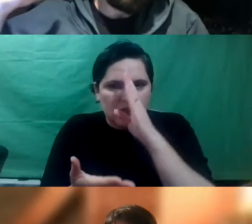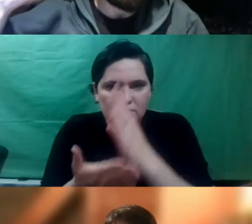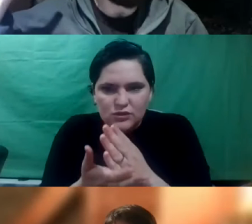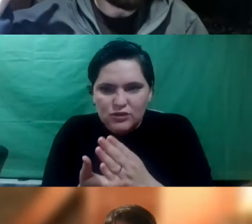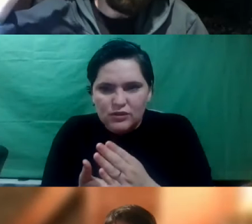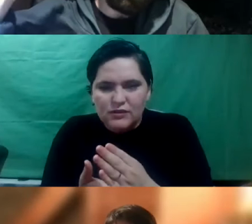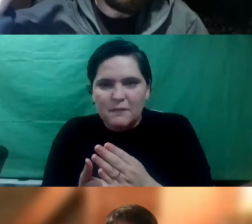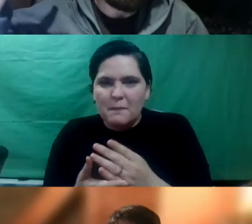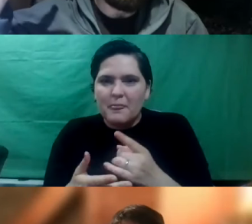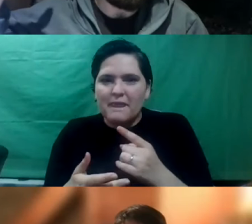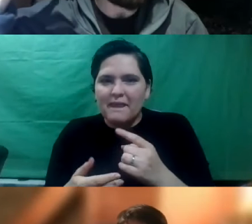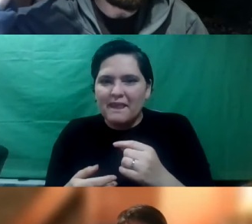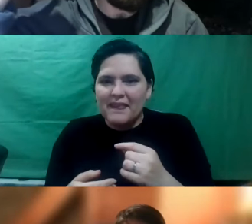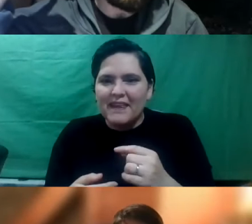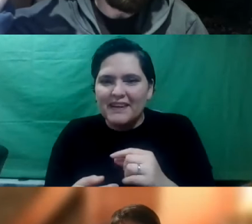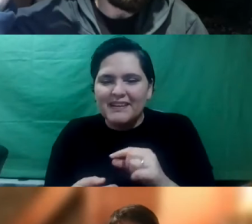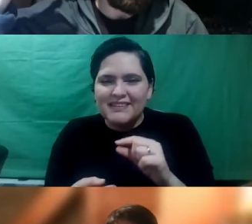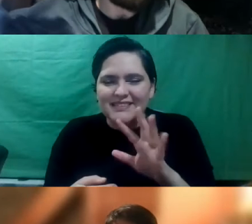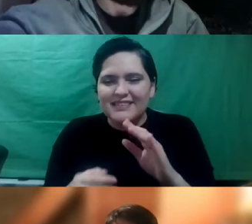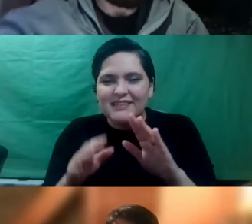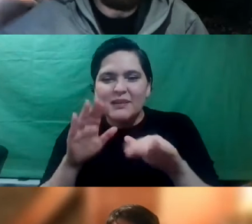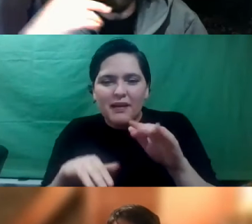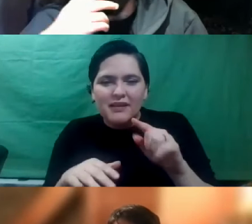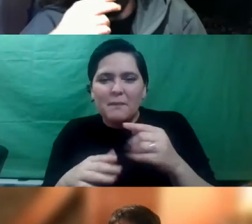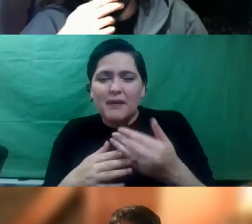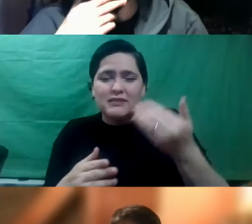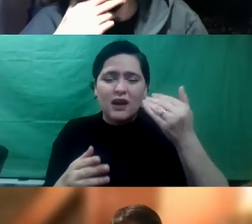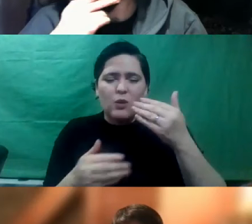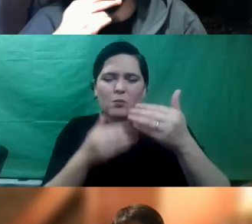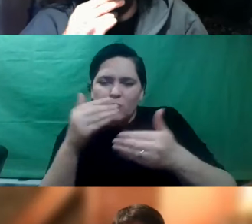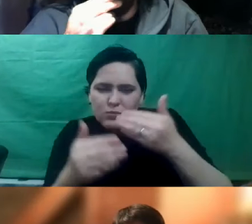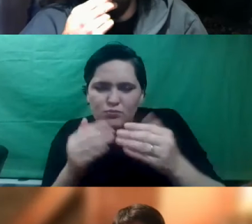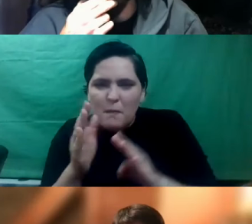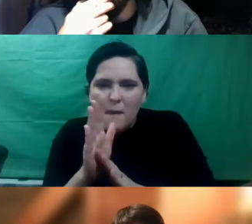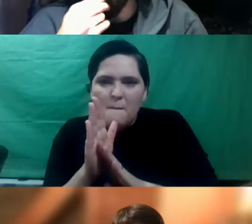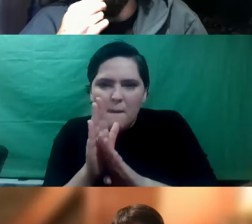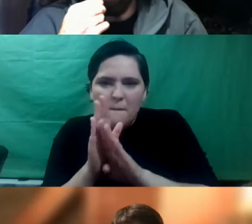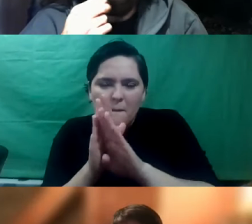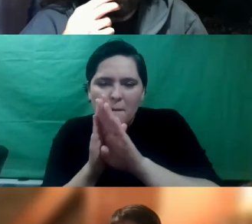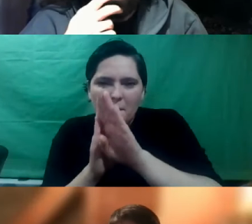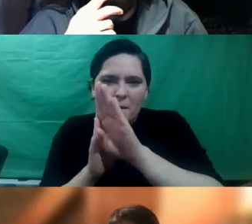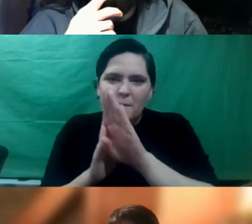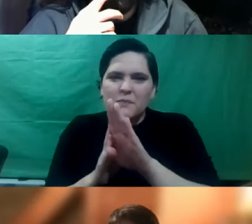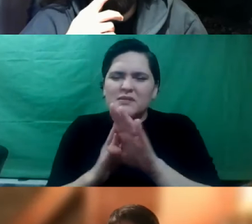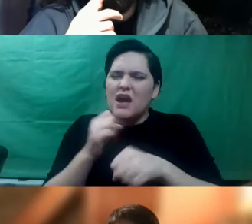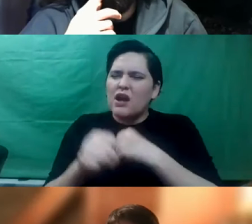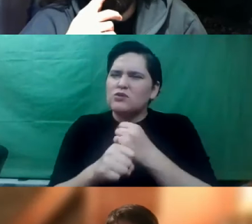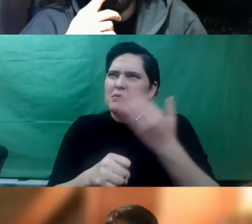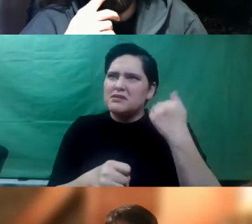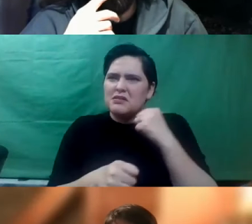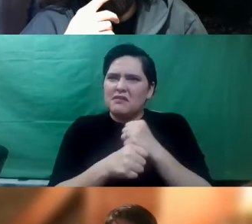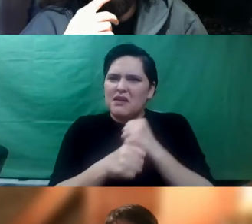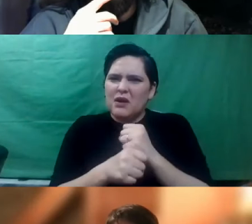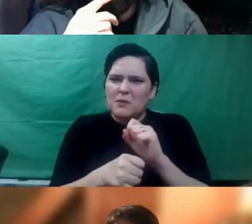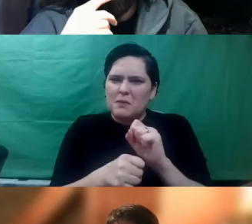entropy rate, que les llamaba como esta medida de dependencia del pasado de un proceso, va aumentando. Esos son trabajos del año pasado, creo, a principios de este